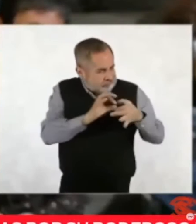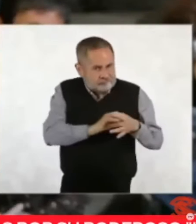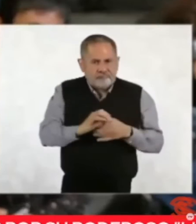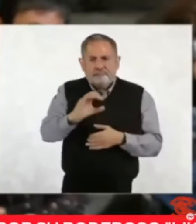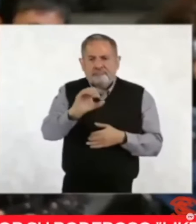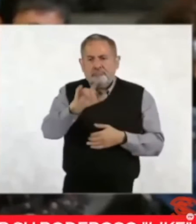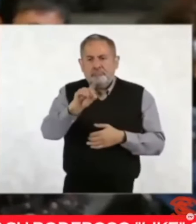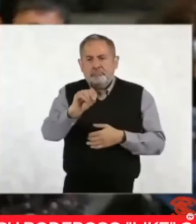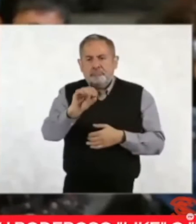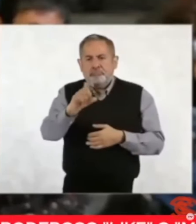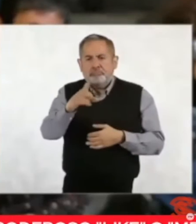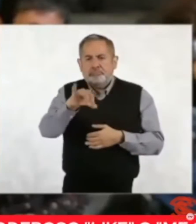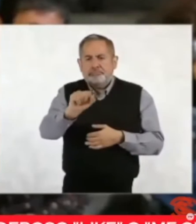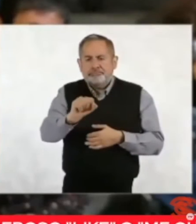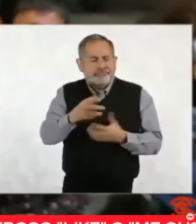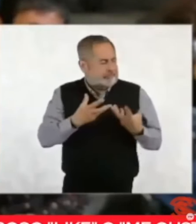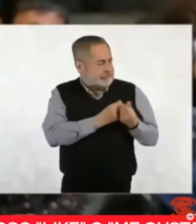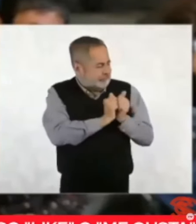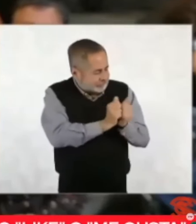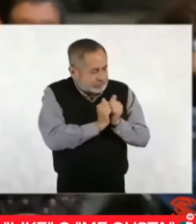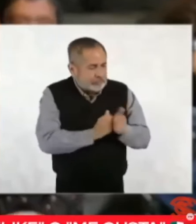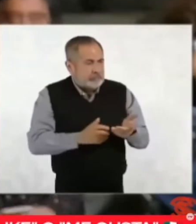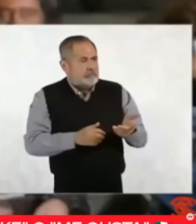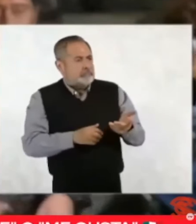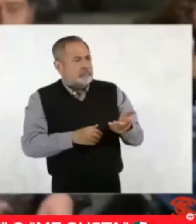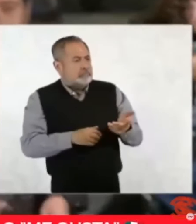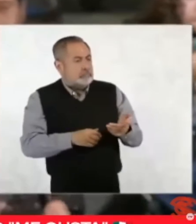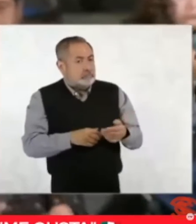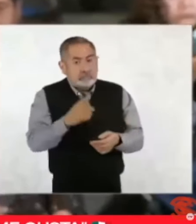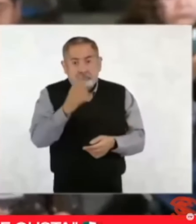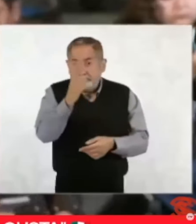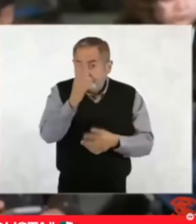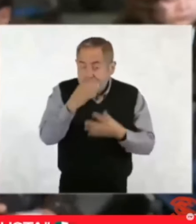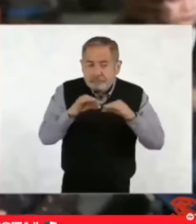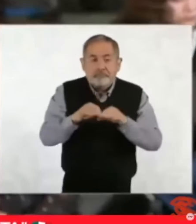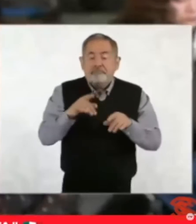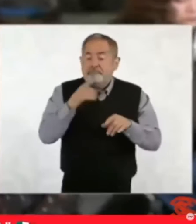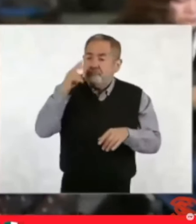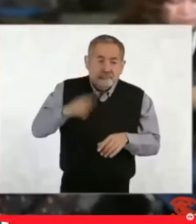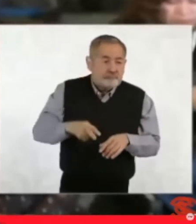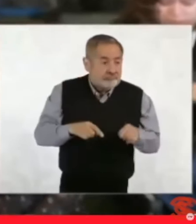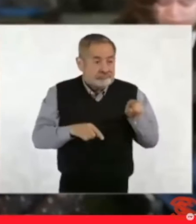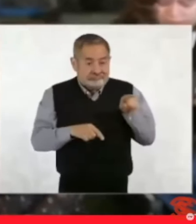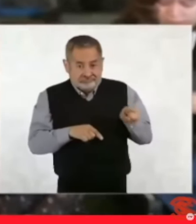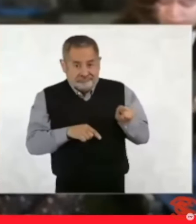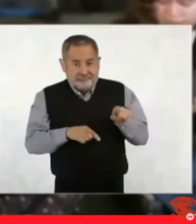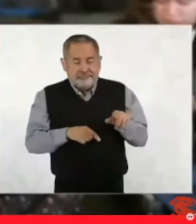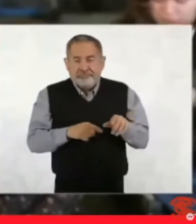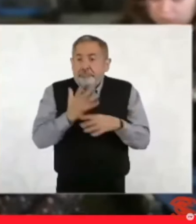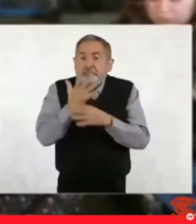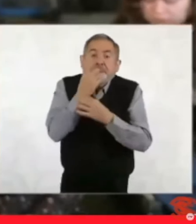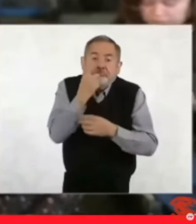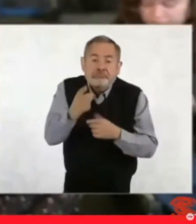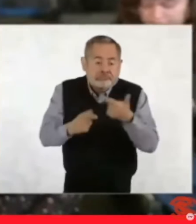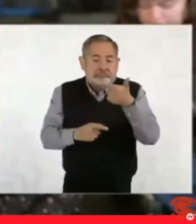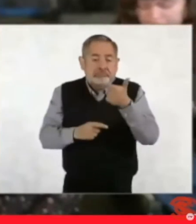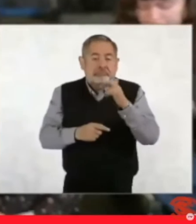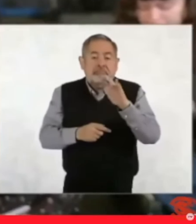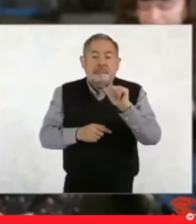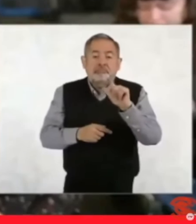y un caso muy importante, asegura él que García Luna no hizo nada malo y que